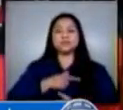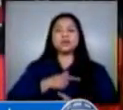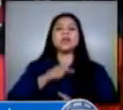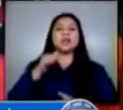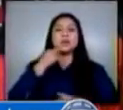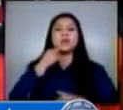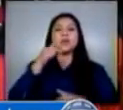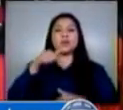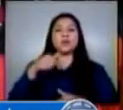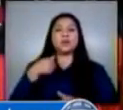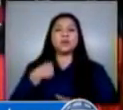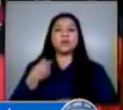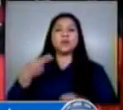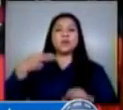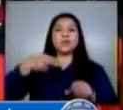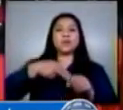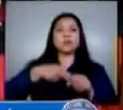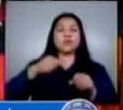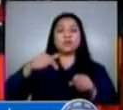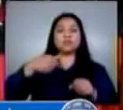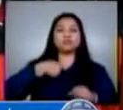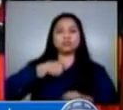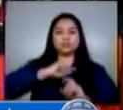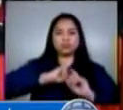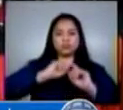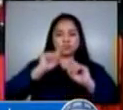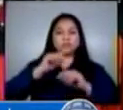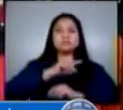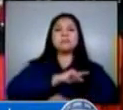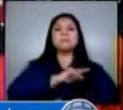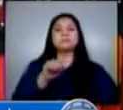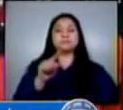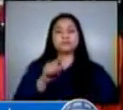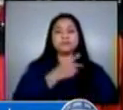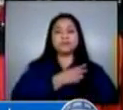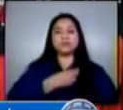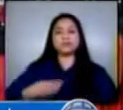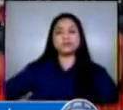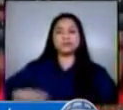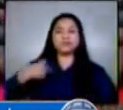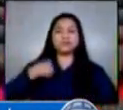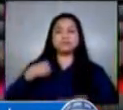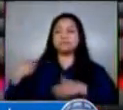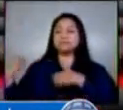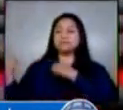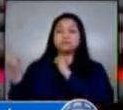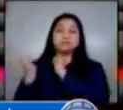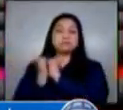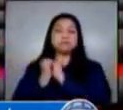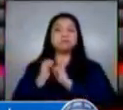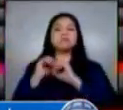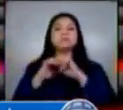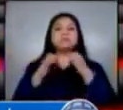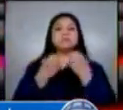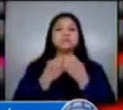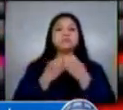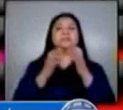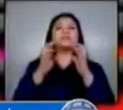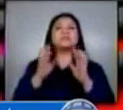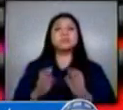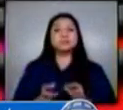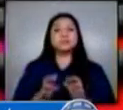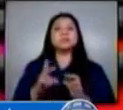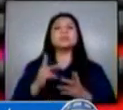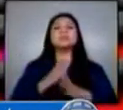lo que yo tenga de mandato con lo que estaremos junto con el equipamiento personal el